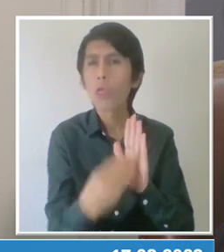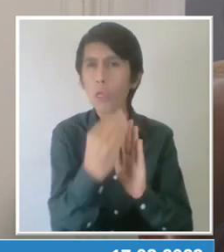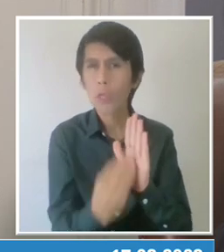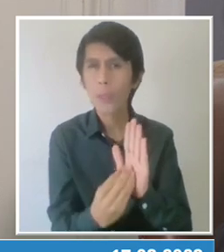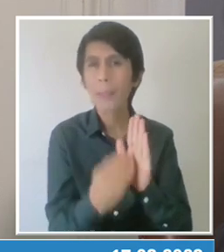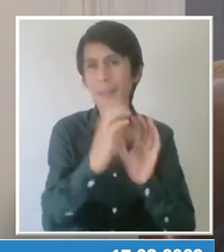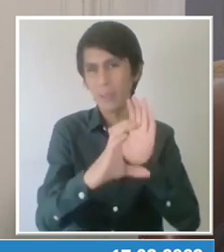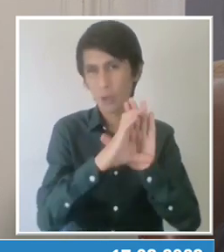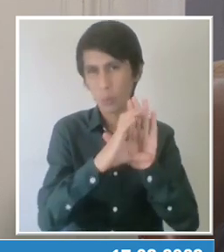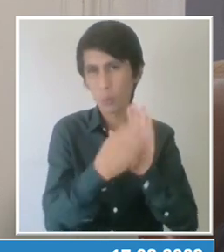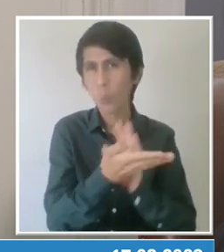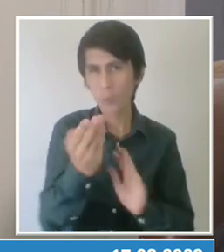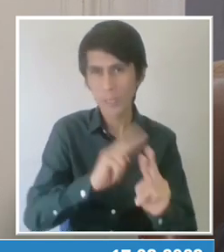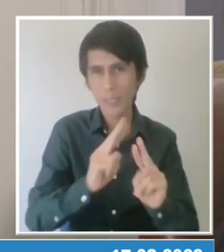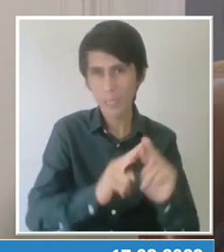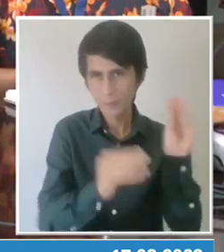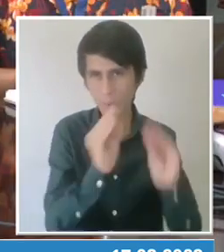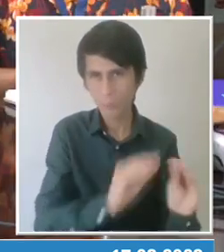están elaborando.